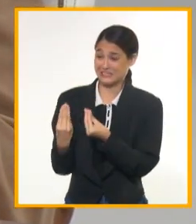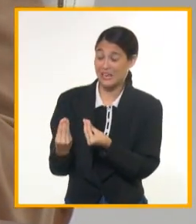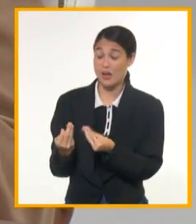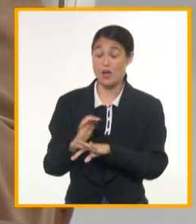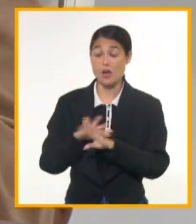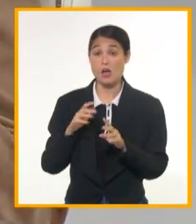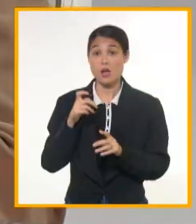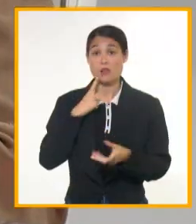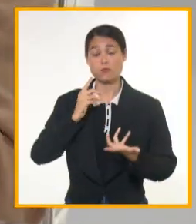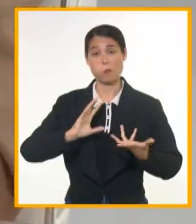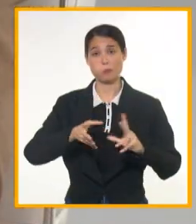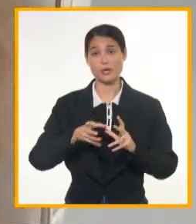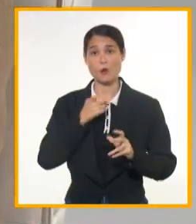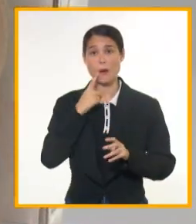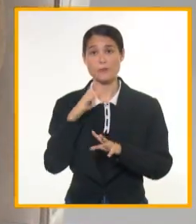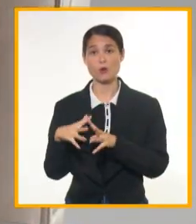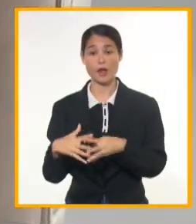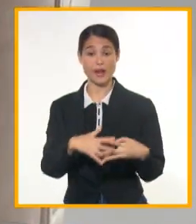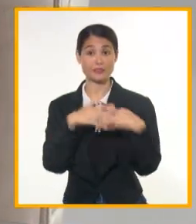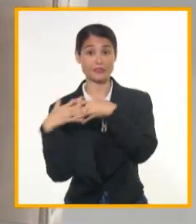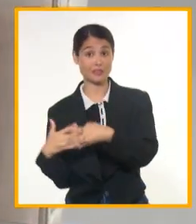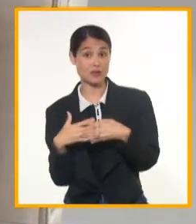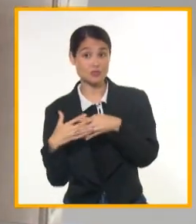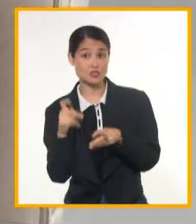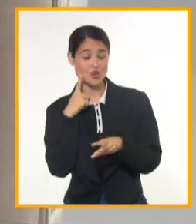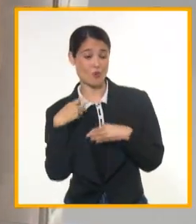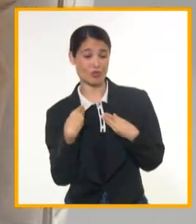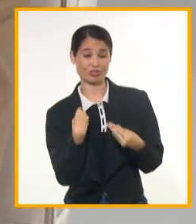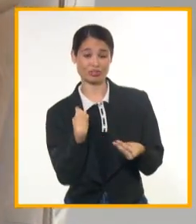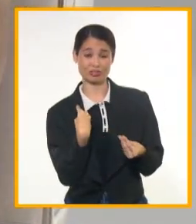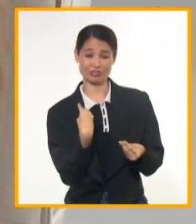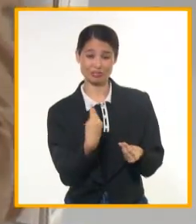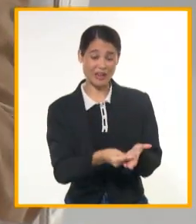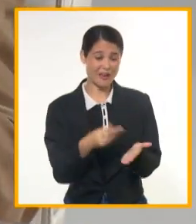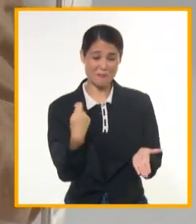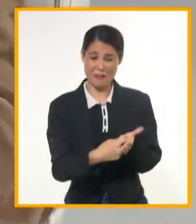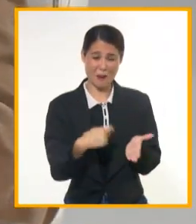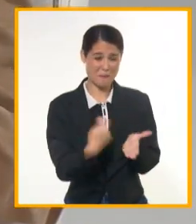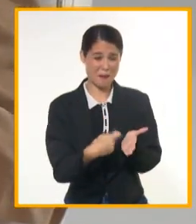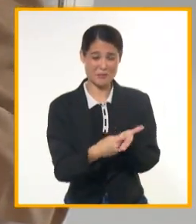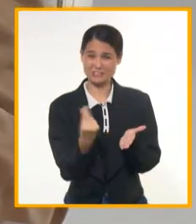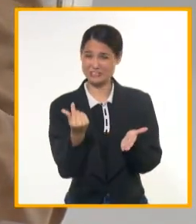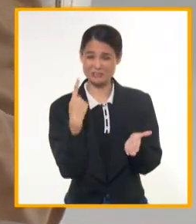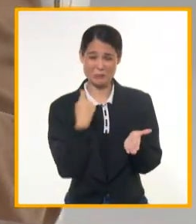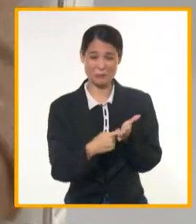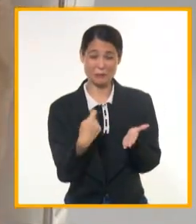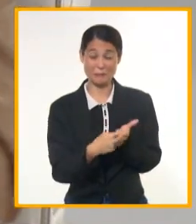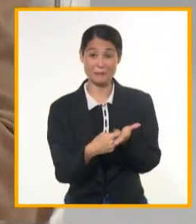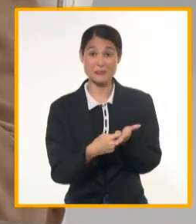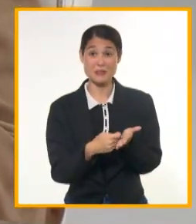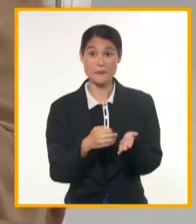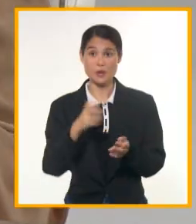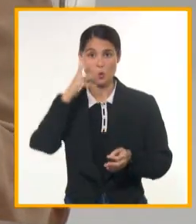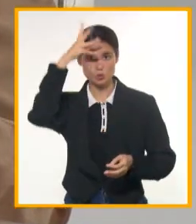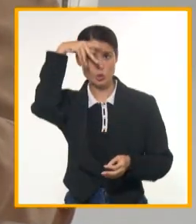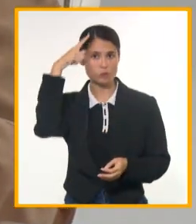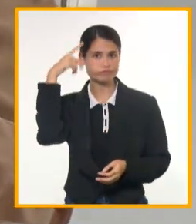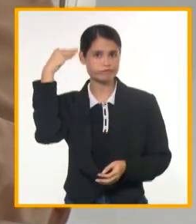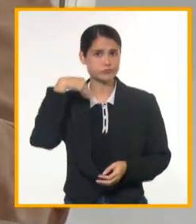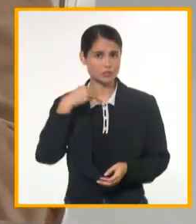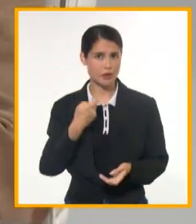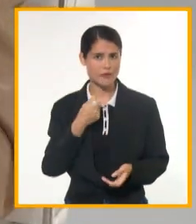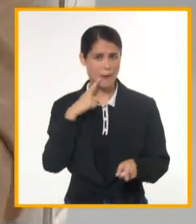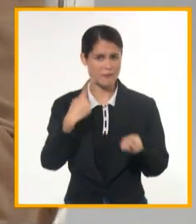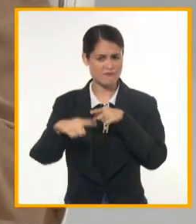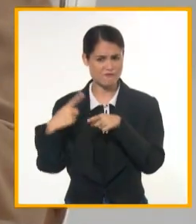personaje, Trump sí ha visto lo que realmente Biden estaba ocultando, que por ahí se han ido muchos